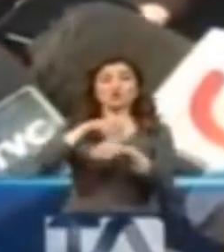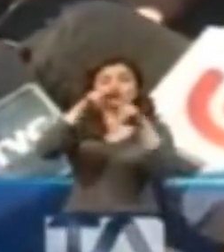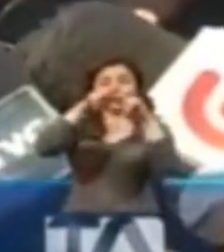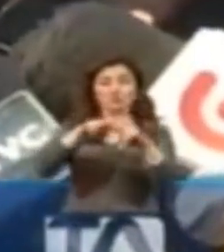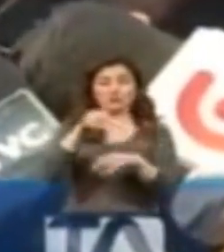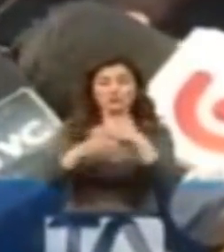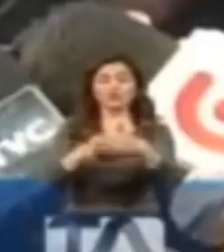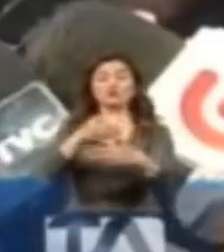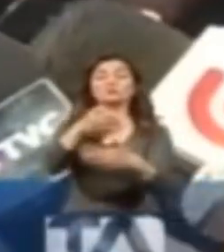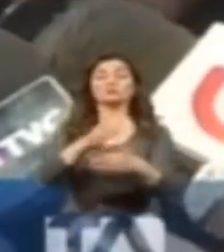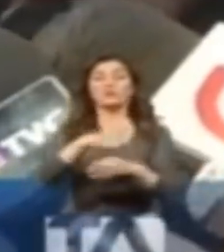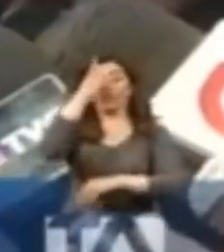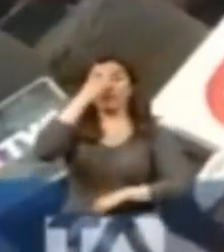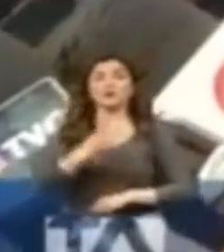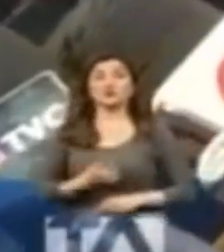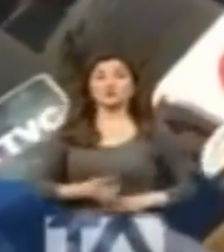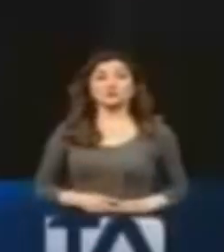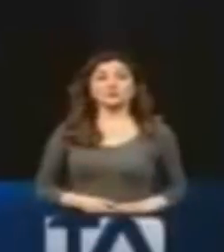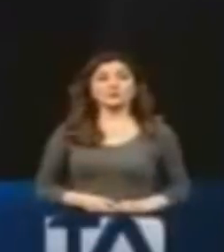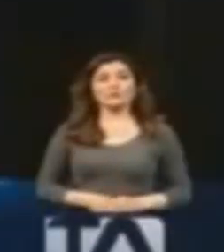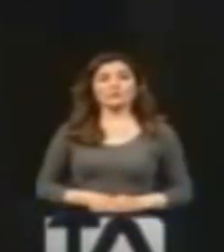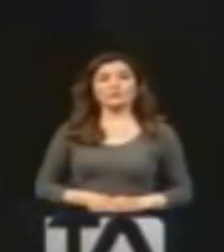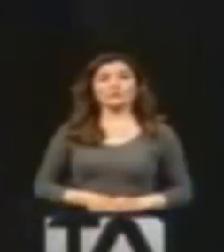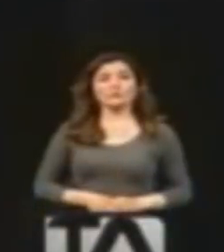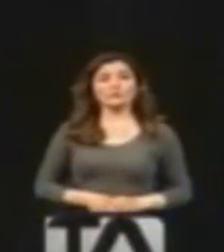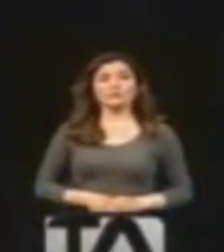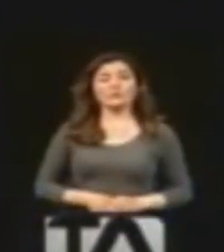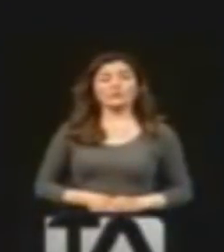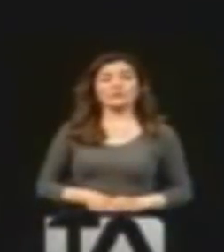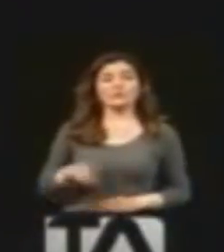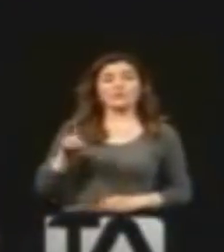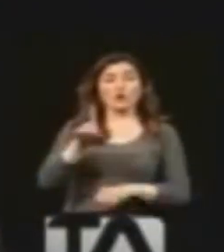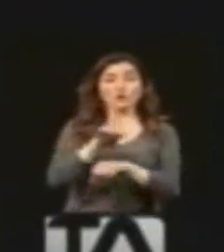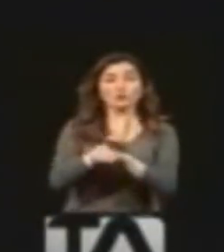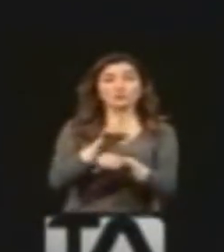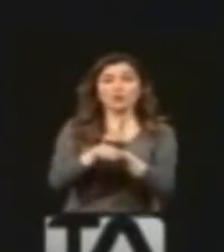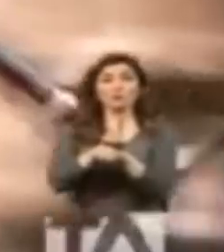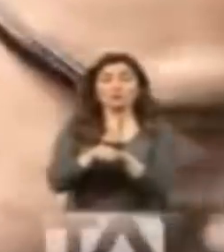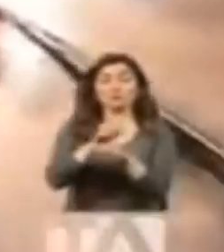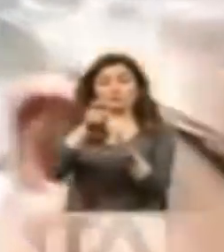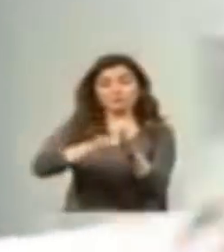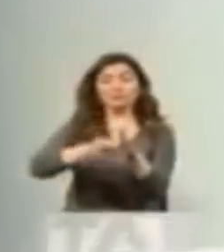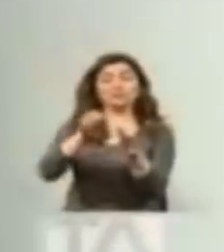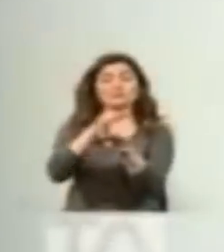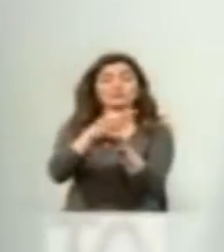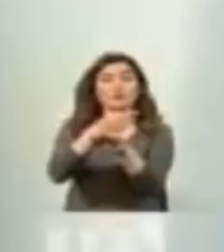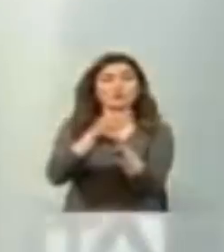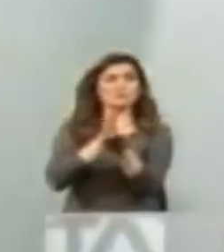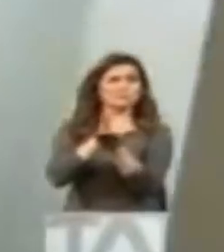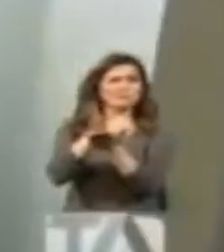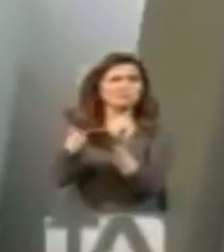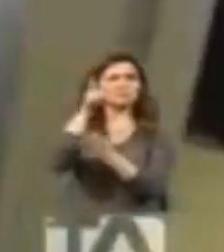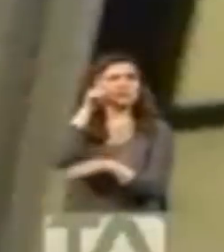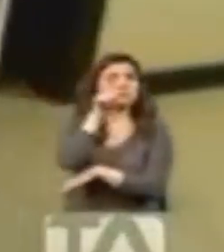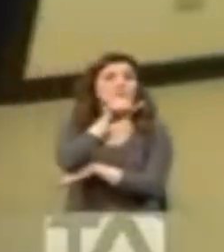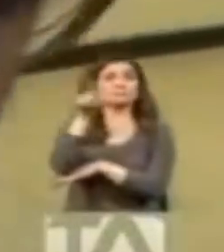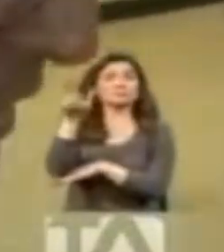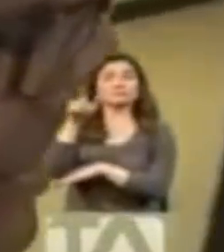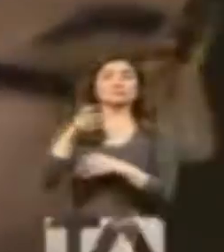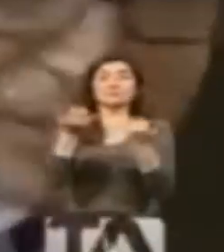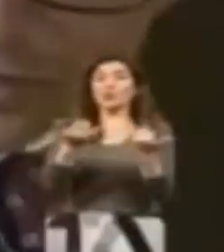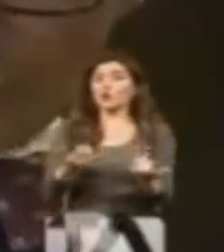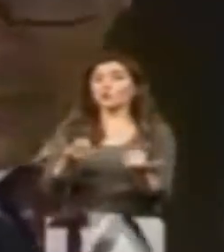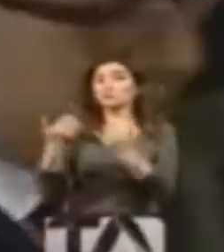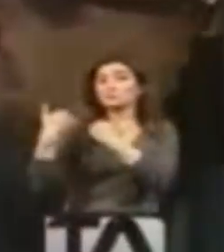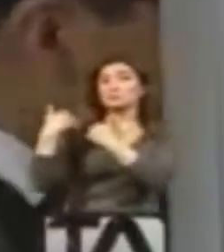todos los procesos y tomar las decisiones más adecuadas. Pere Reina es doctor en jurisprudencia, funcionario de carrera de la Fiscalía, que al momento